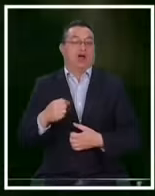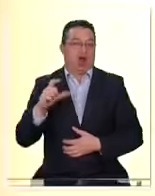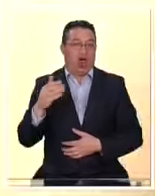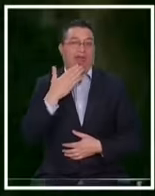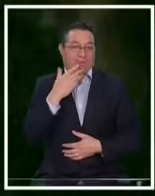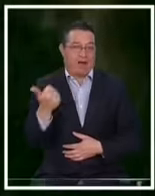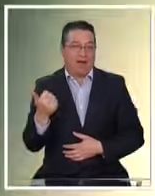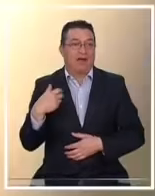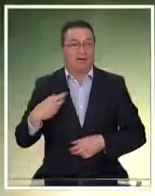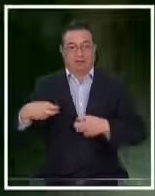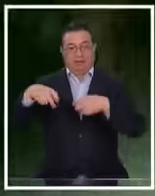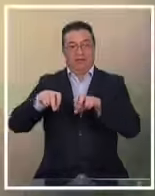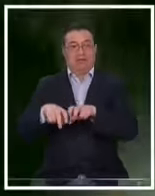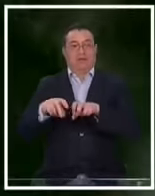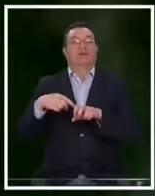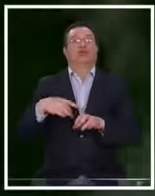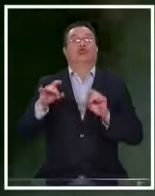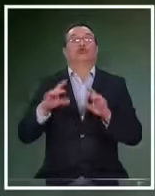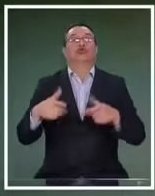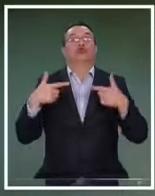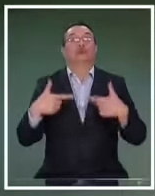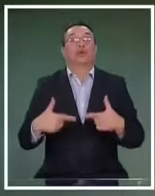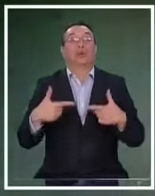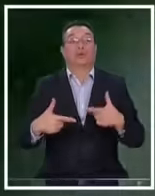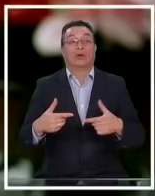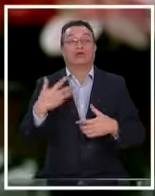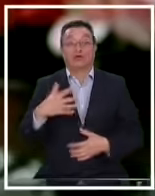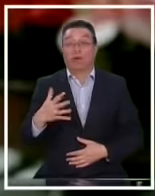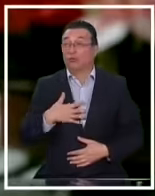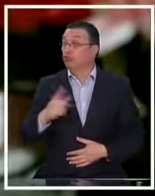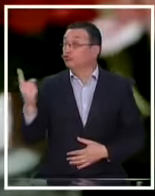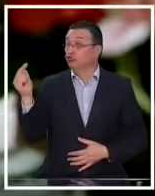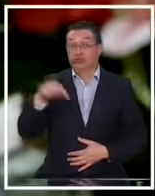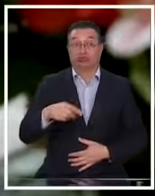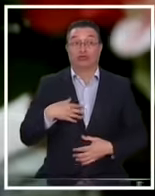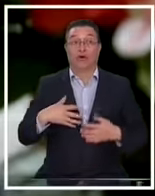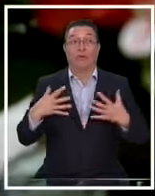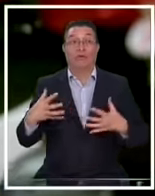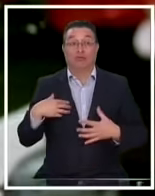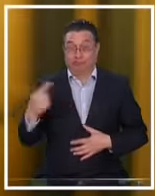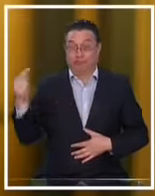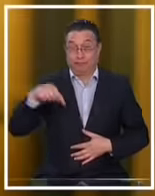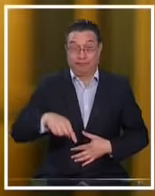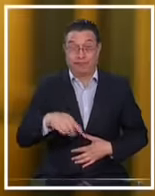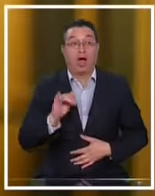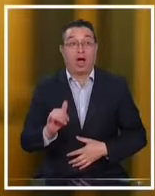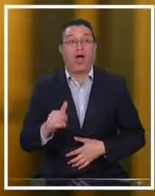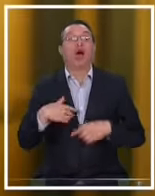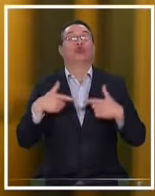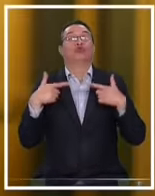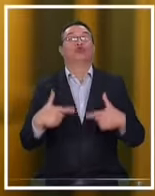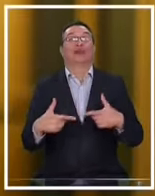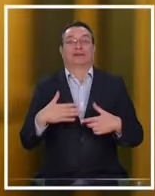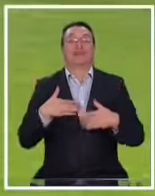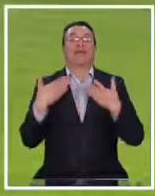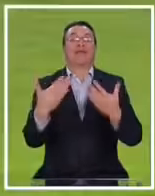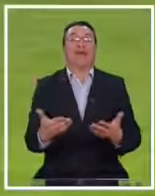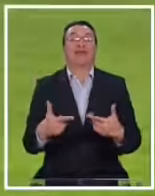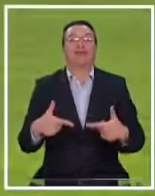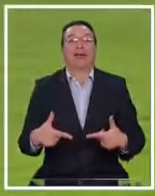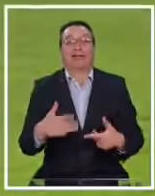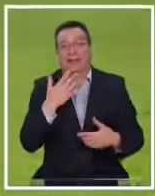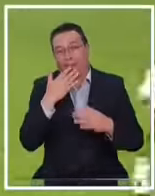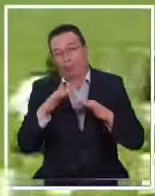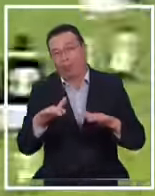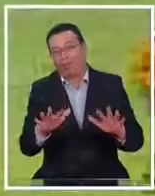Y ahí dicen que se armó la cábala, que preguntaba, llegó el gordo, y entonces eso significaba que había una posibilidad de ganar. La